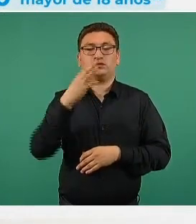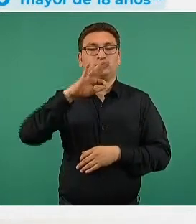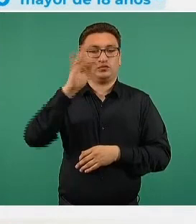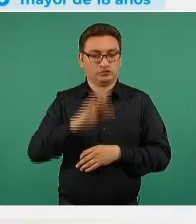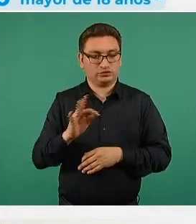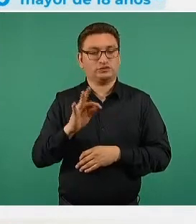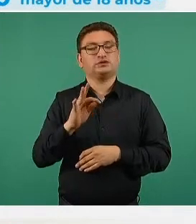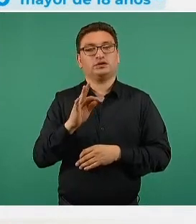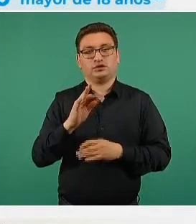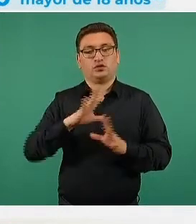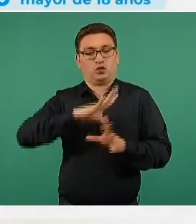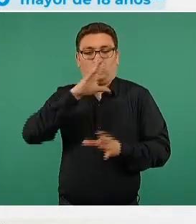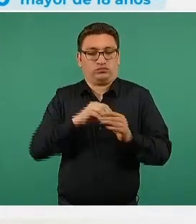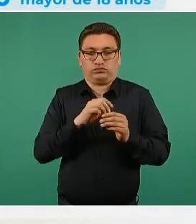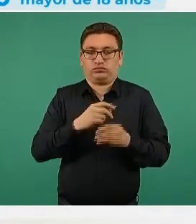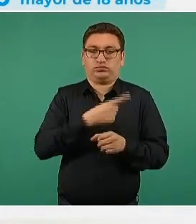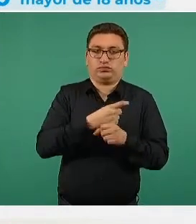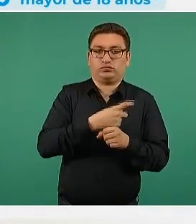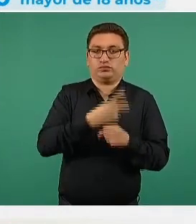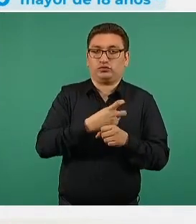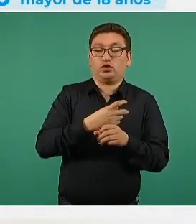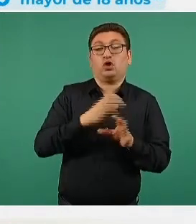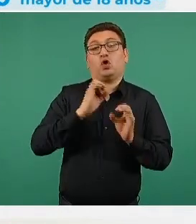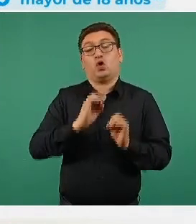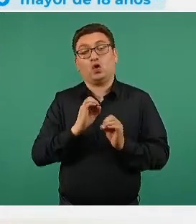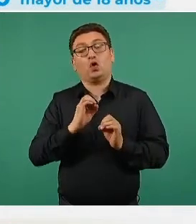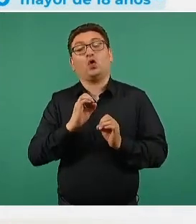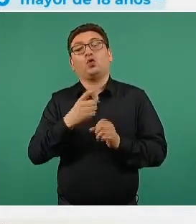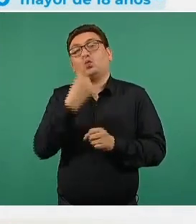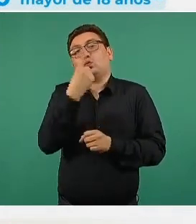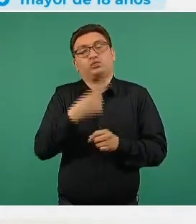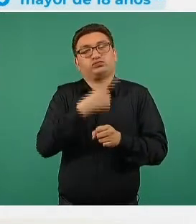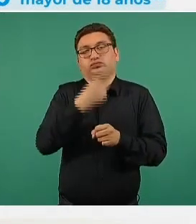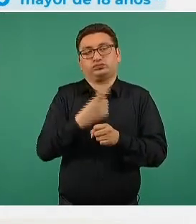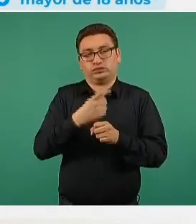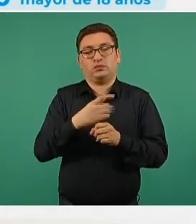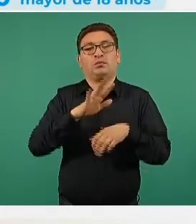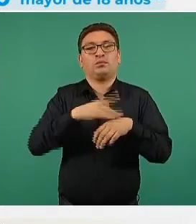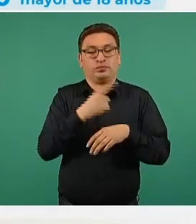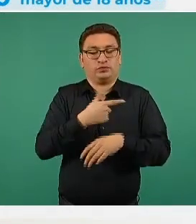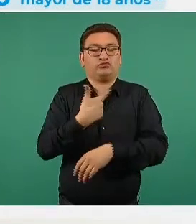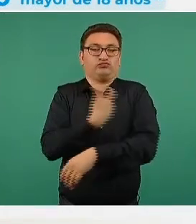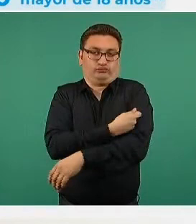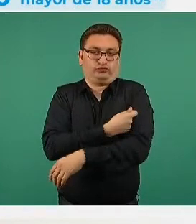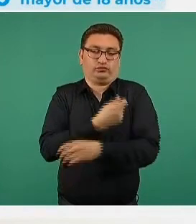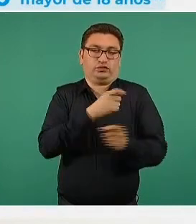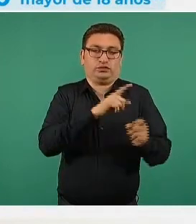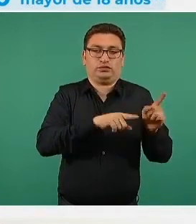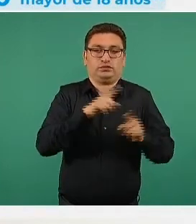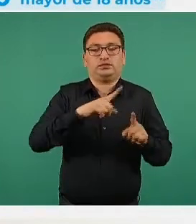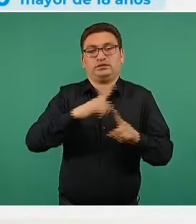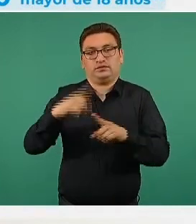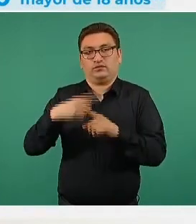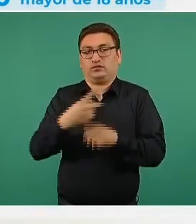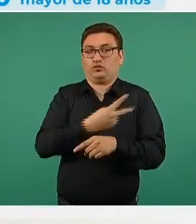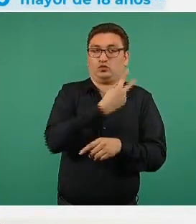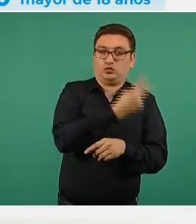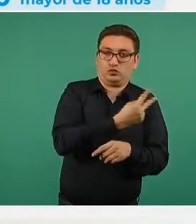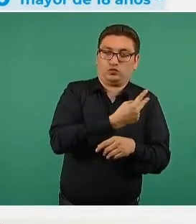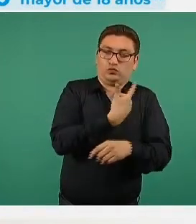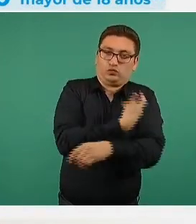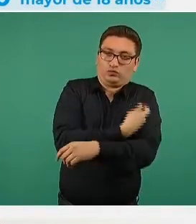un esquema completo, ya sea que tengan 2 dosis de las múltiples vacunas que tenemos de esquemas de 2